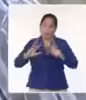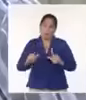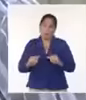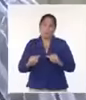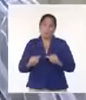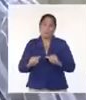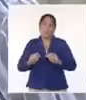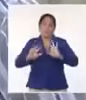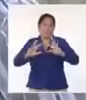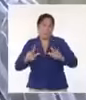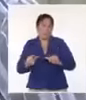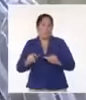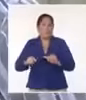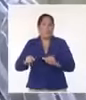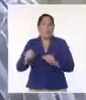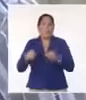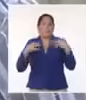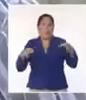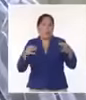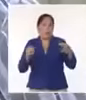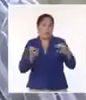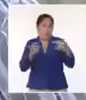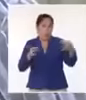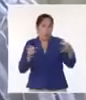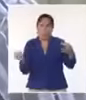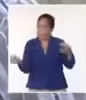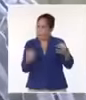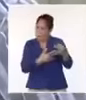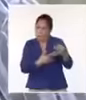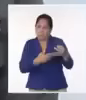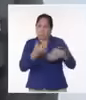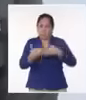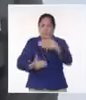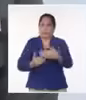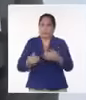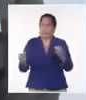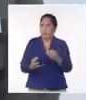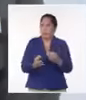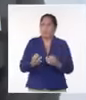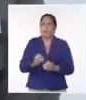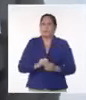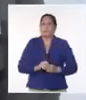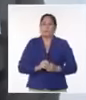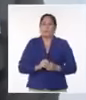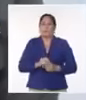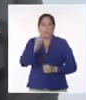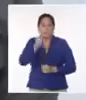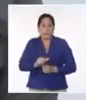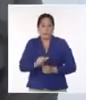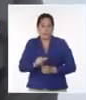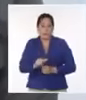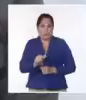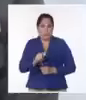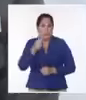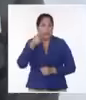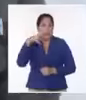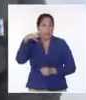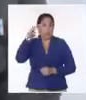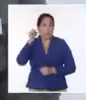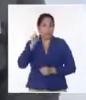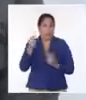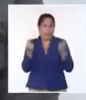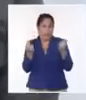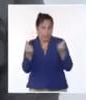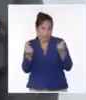malversación, falsificación de documentos públicos, apropiación indebida, receptación. Se lo ocupan al imputado como parte del beneficio obtenido de